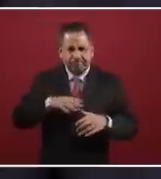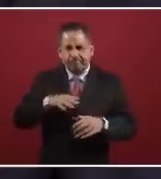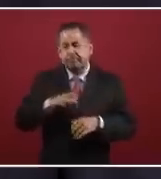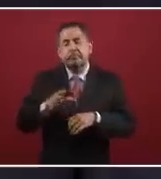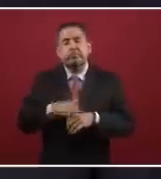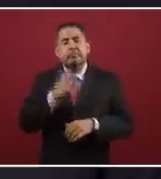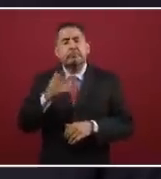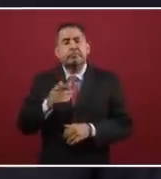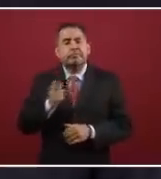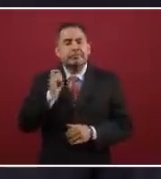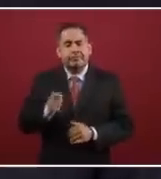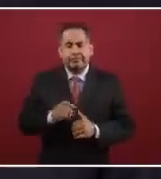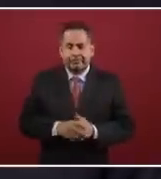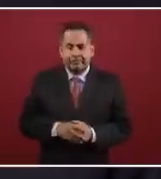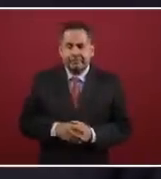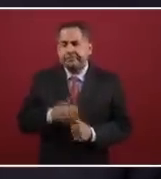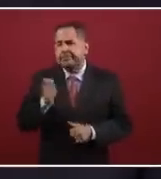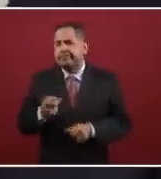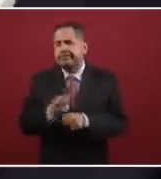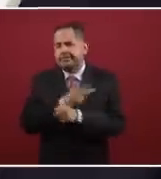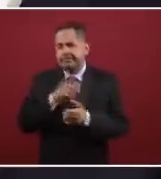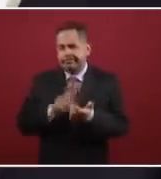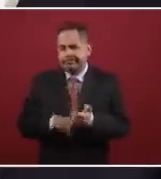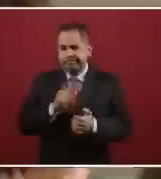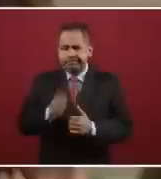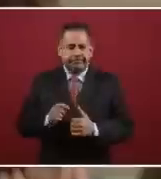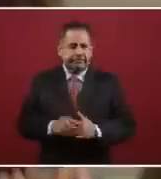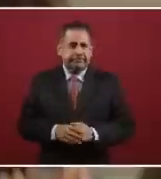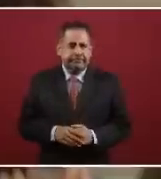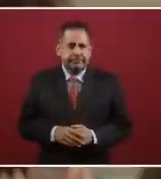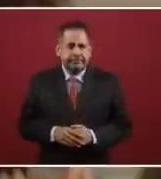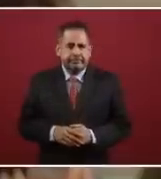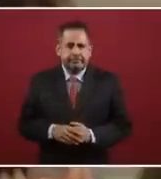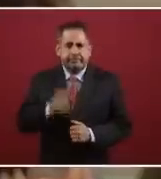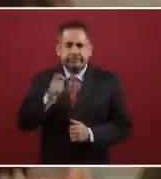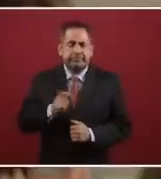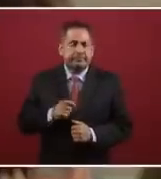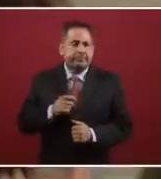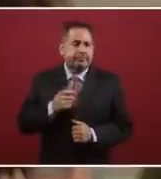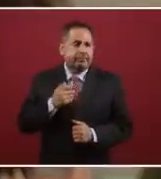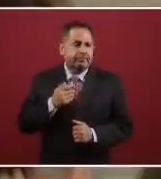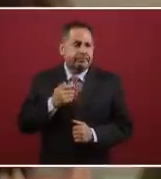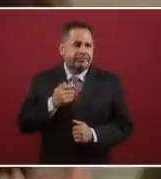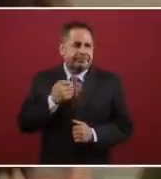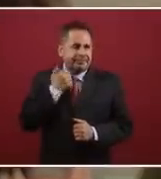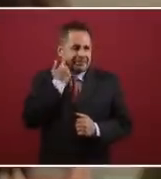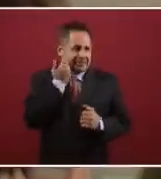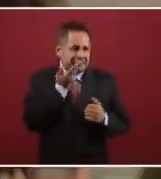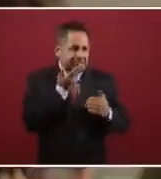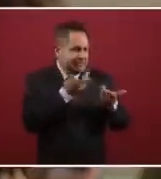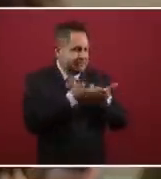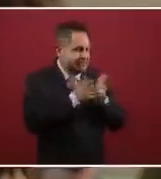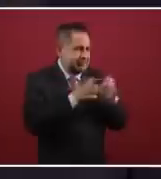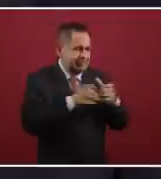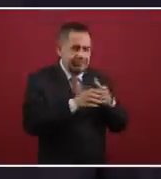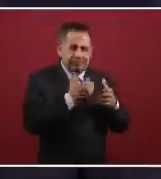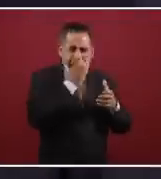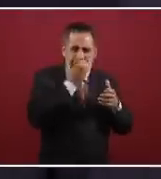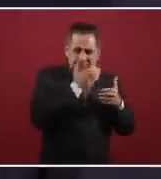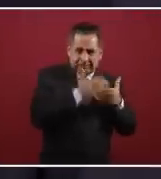porque resulta que los conservadores, nuestros opositores,